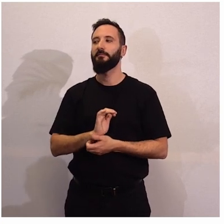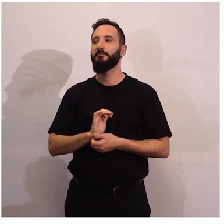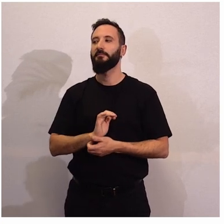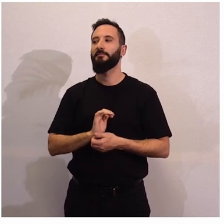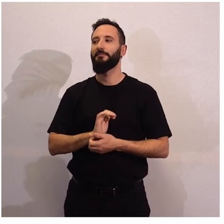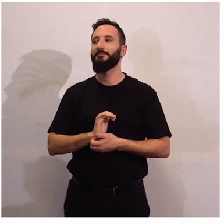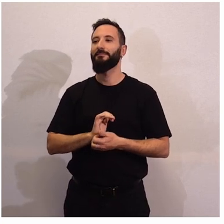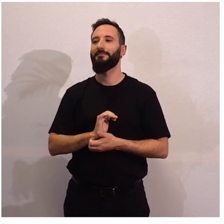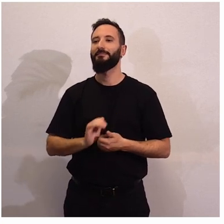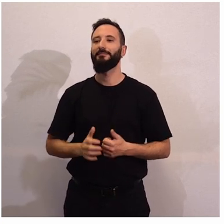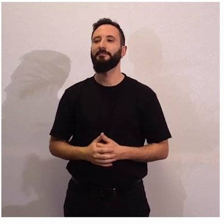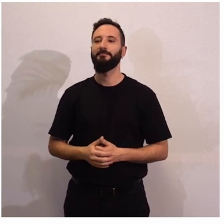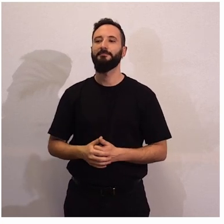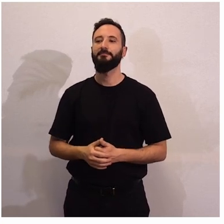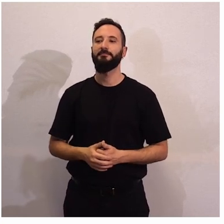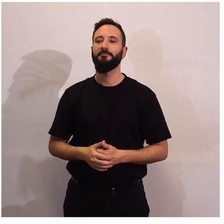Allí.